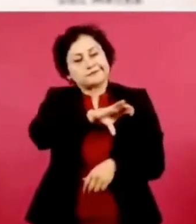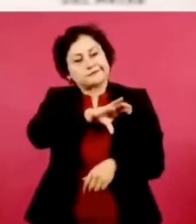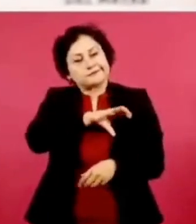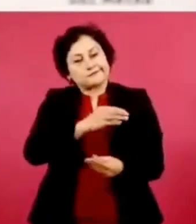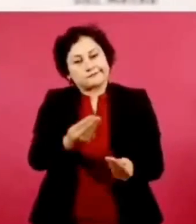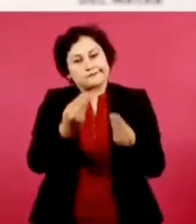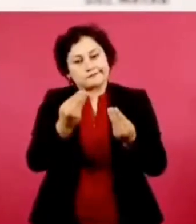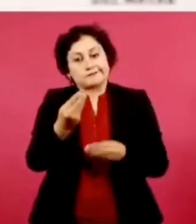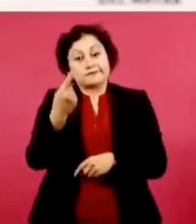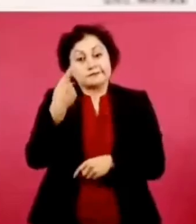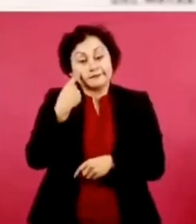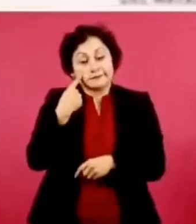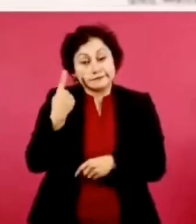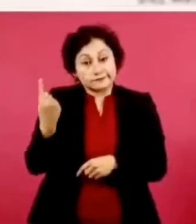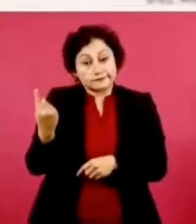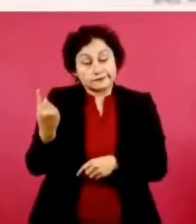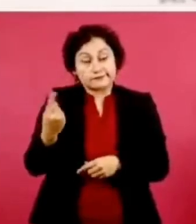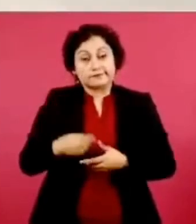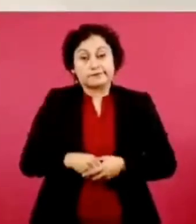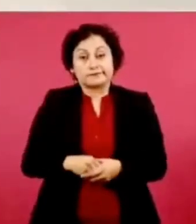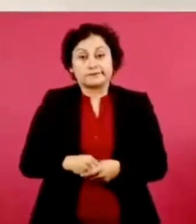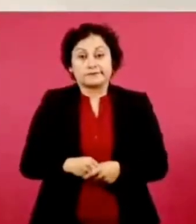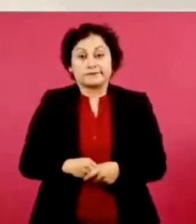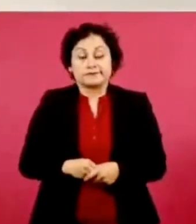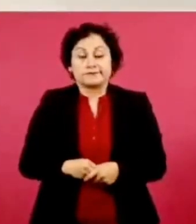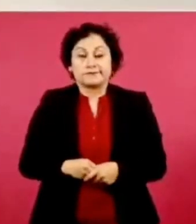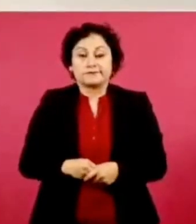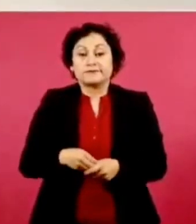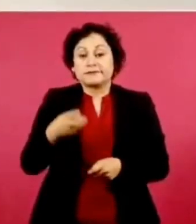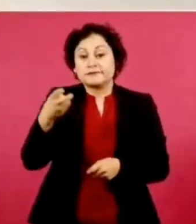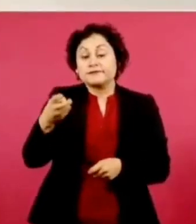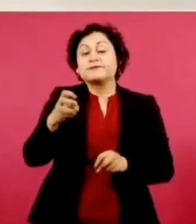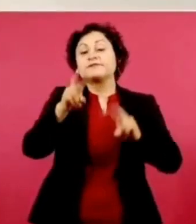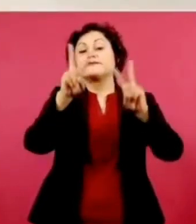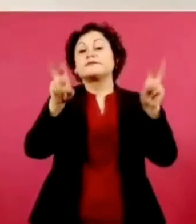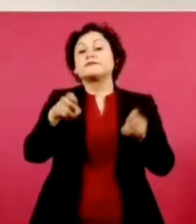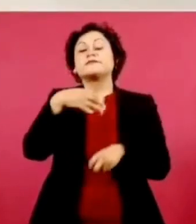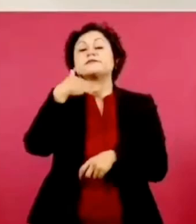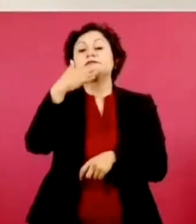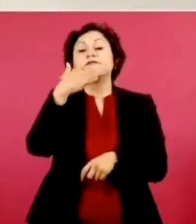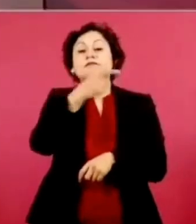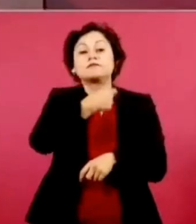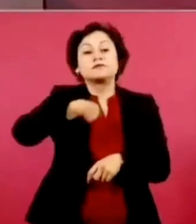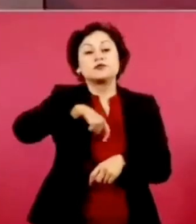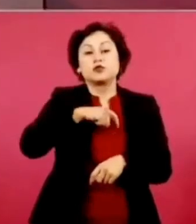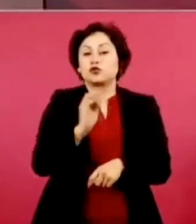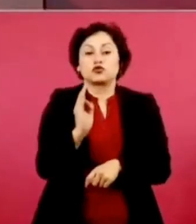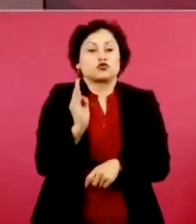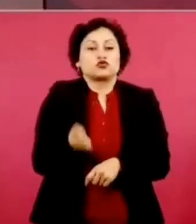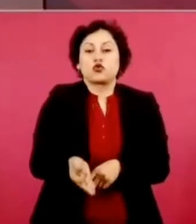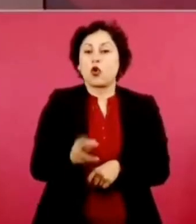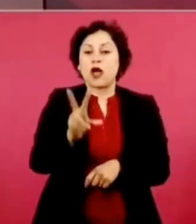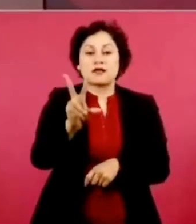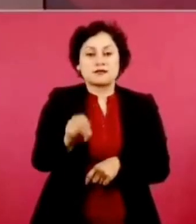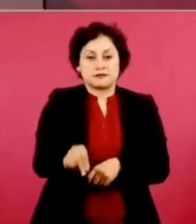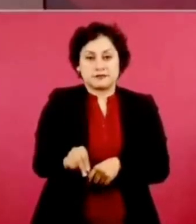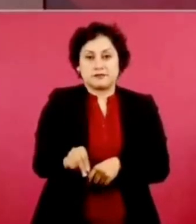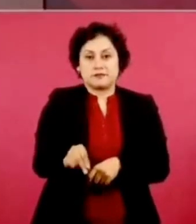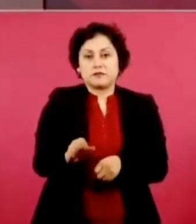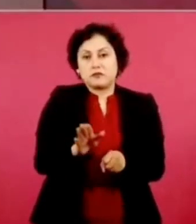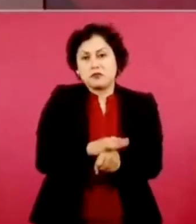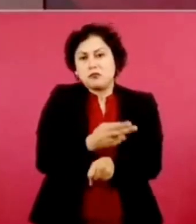Pañuelito blanco en corrupción. No lo permitimos. Por eso nos alcanza el presupuesto